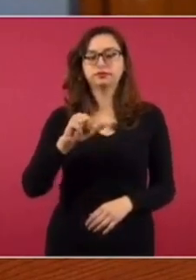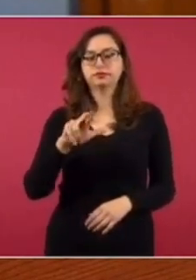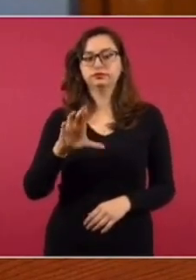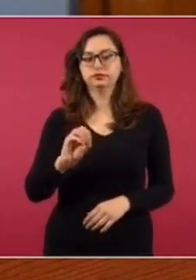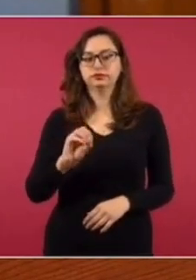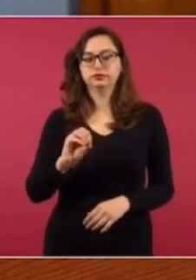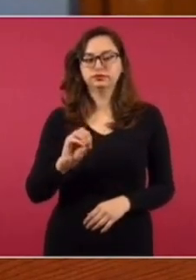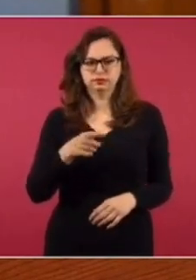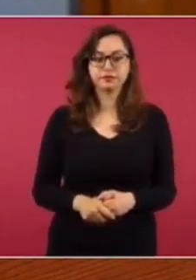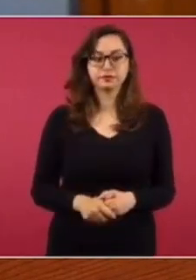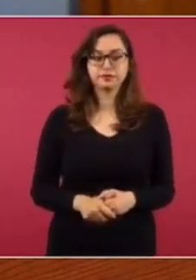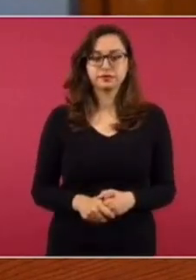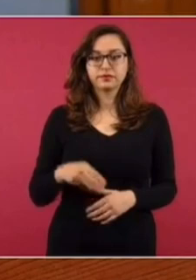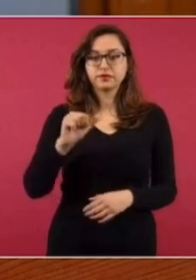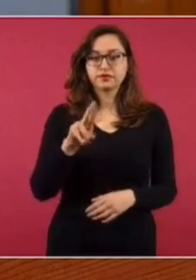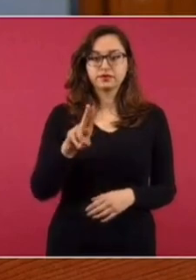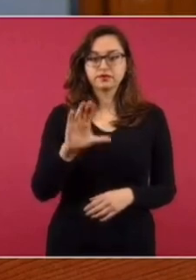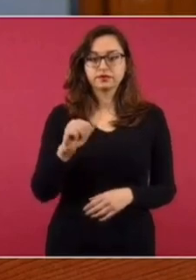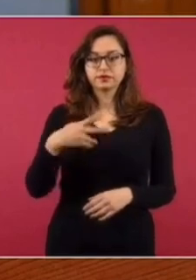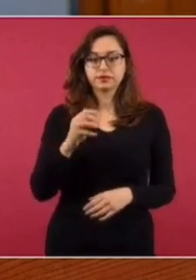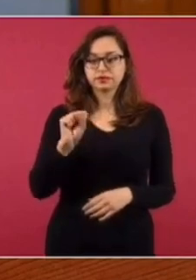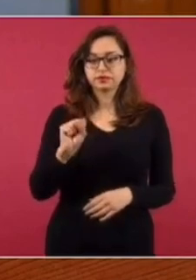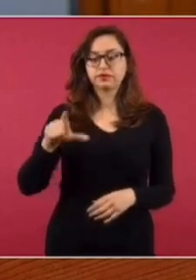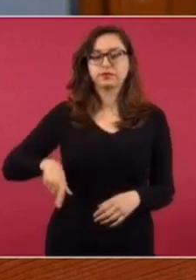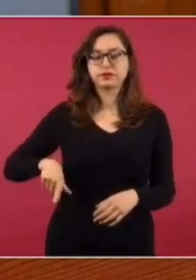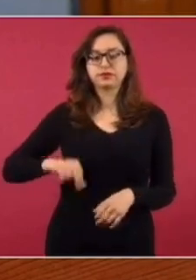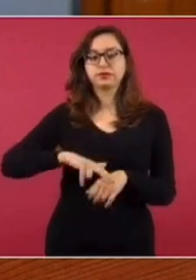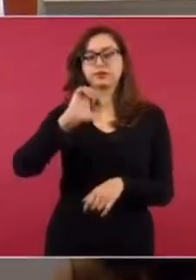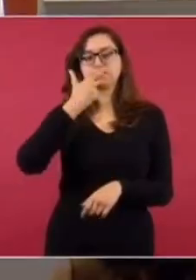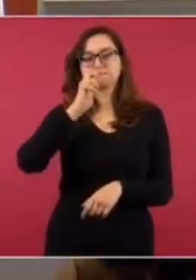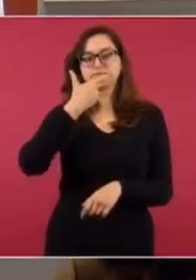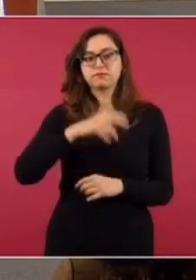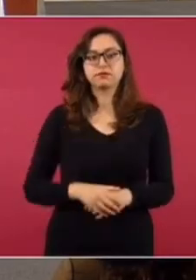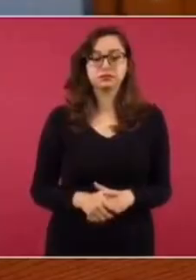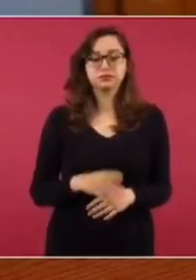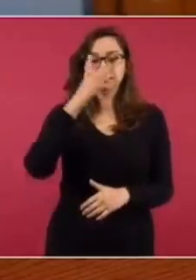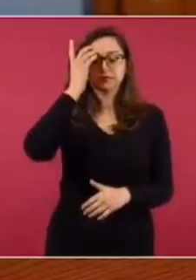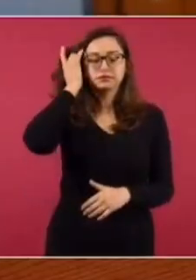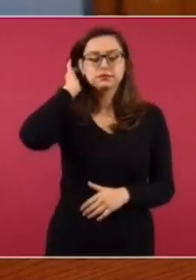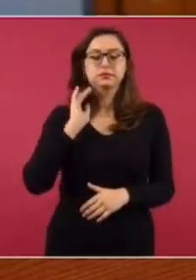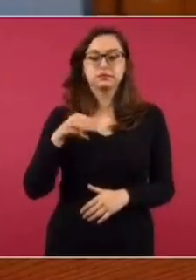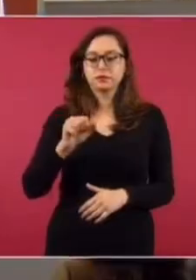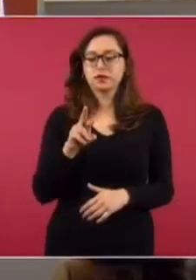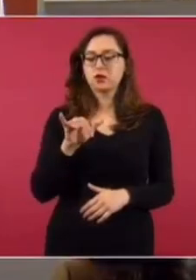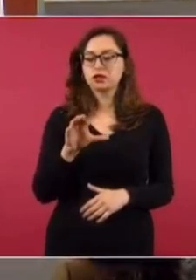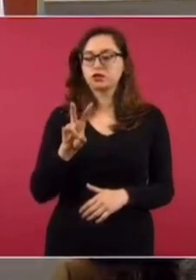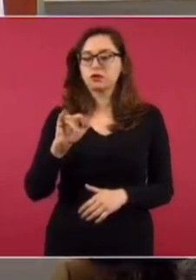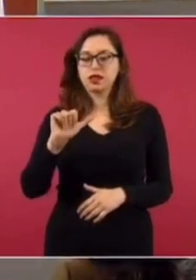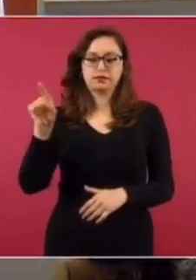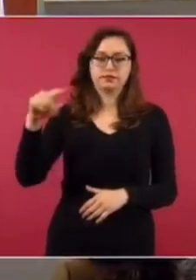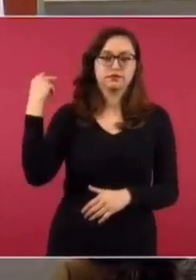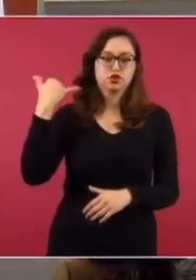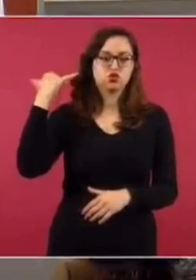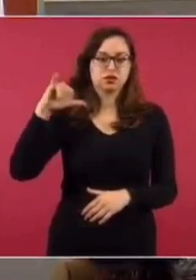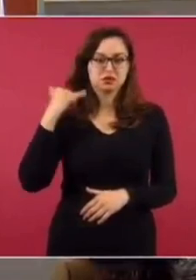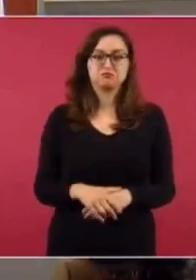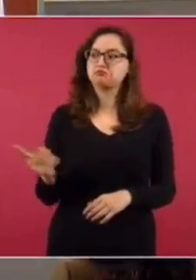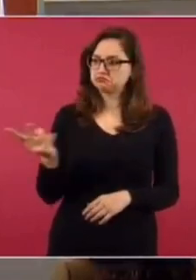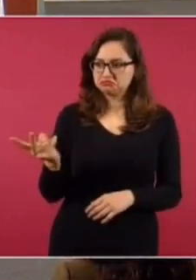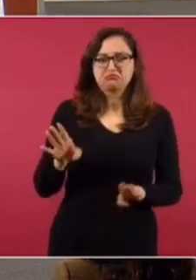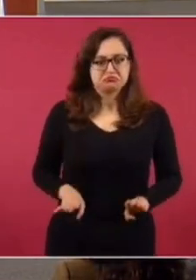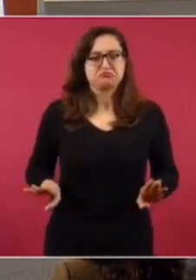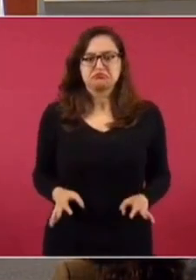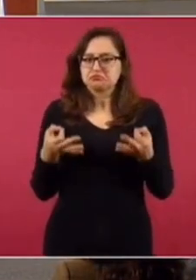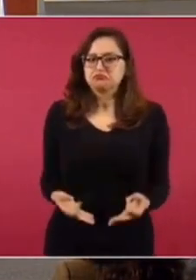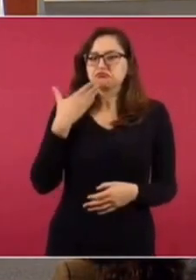Marco Cortés, Marco Cortés es el del PAN. Maru Campos, es gobernadora de Chihuahua. Mauricio Curi, Mauricio Vila, sí, es de Yucatán. Son muy buenas personas los